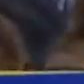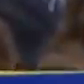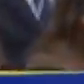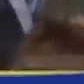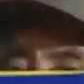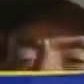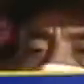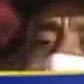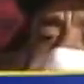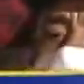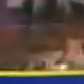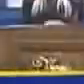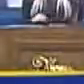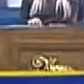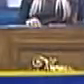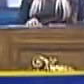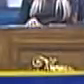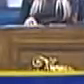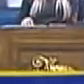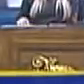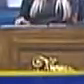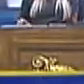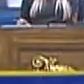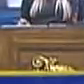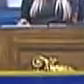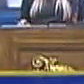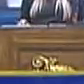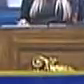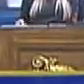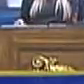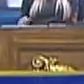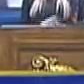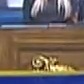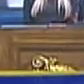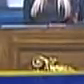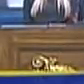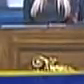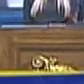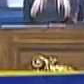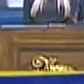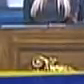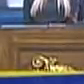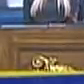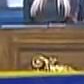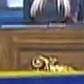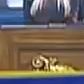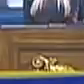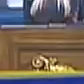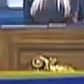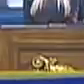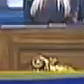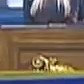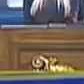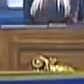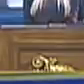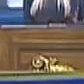inversión social hablando de inversión es evidente